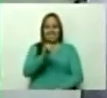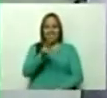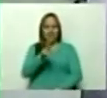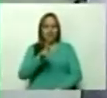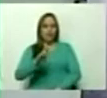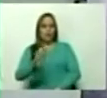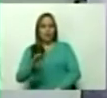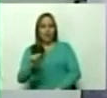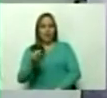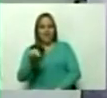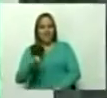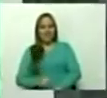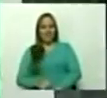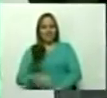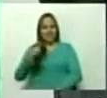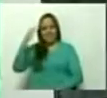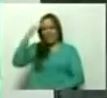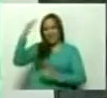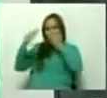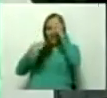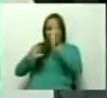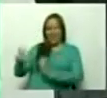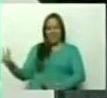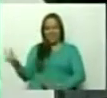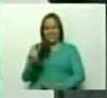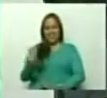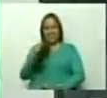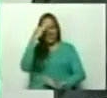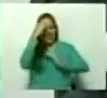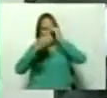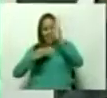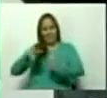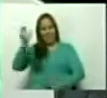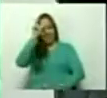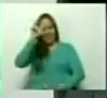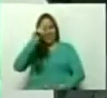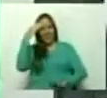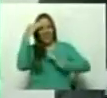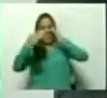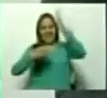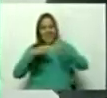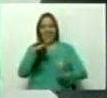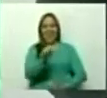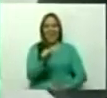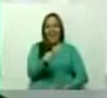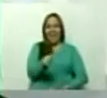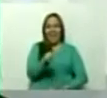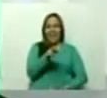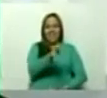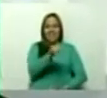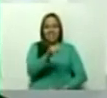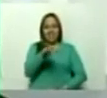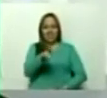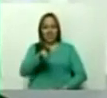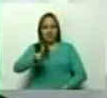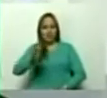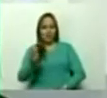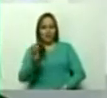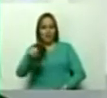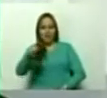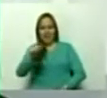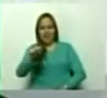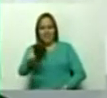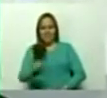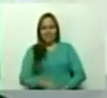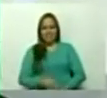Venezuela del alcalde? Hola, hola Venezuela. Hola, hola Falcón. Hola, hola Carirubana. Carirubana, te amo.